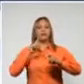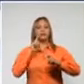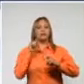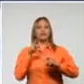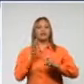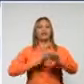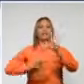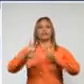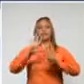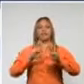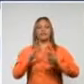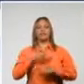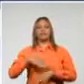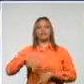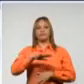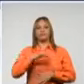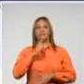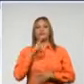Defensa Civil,